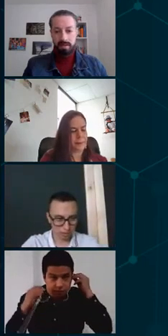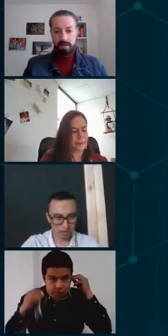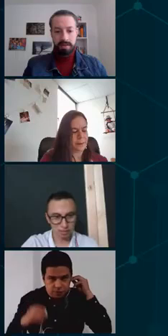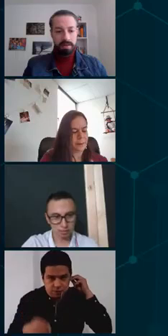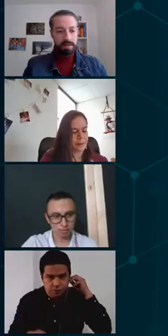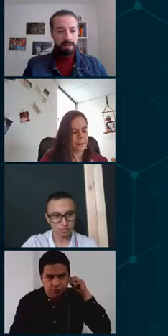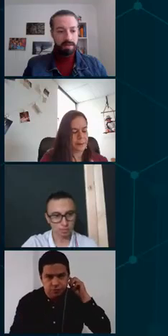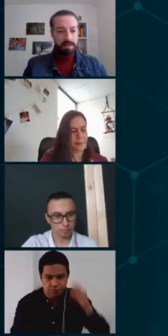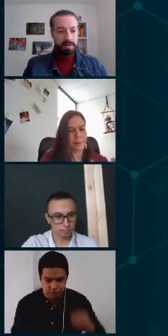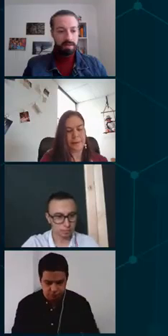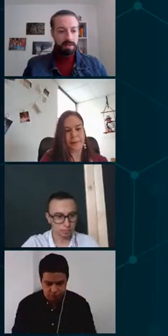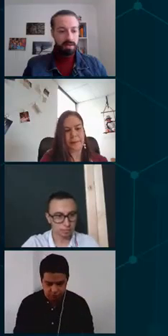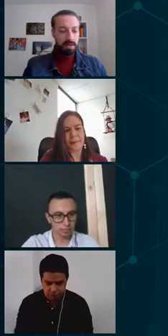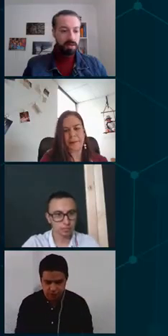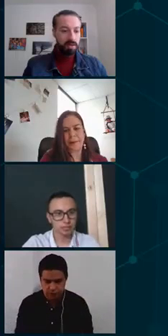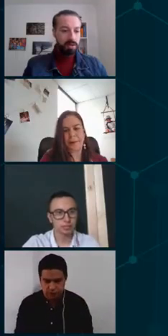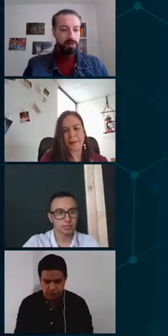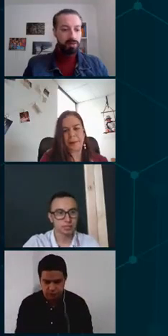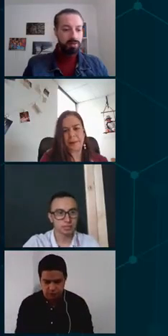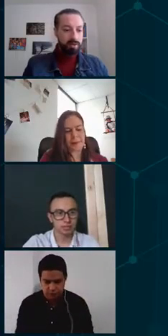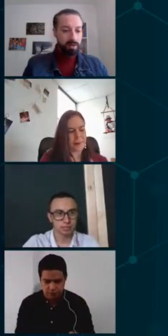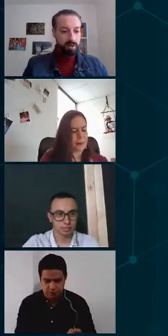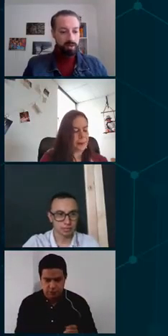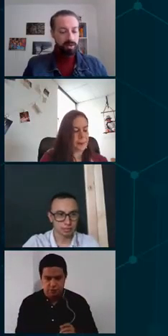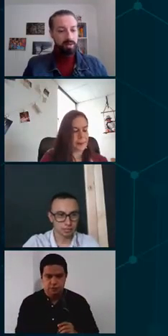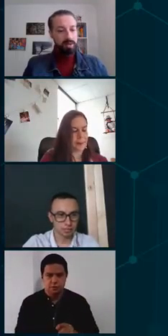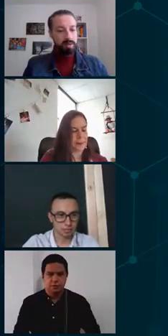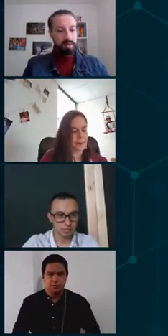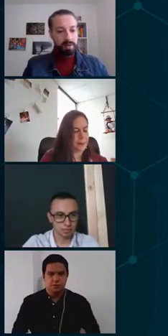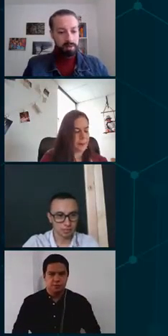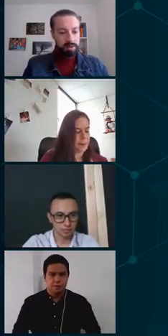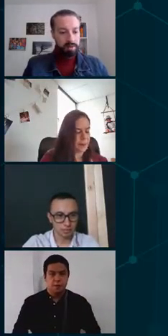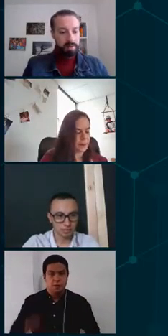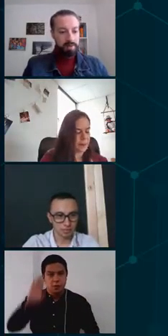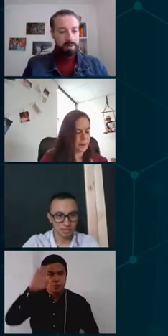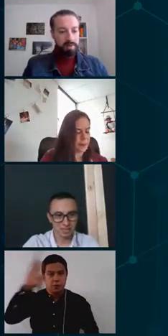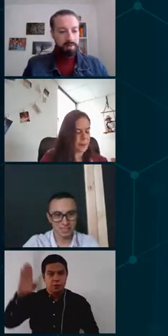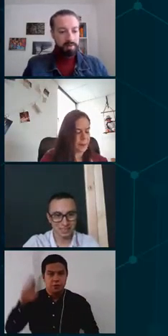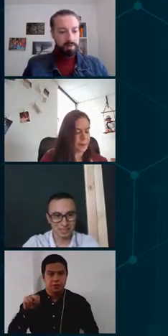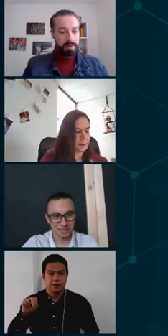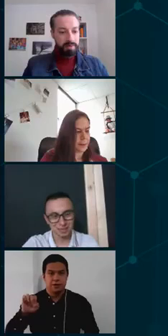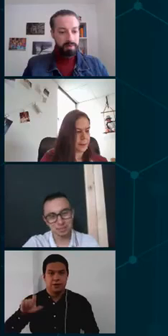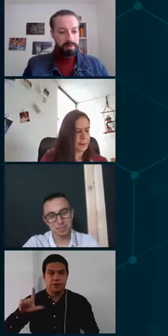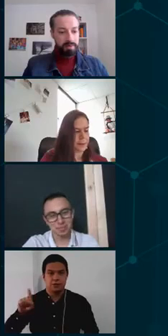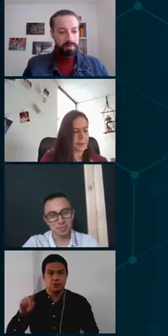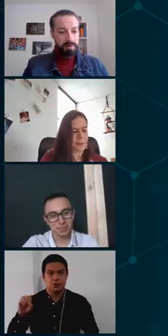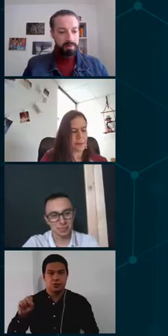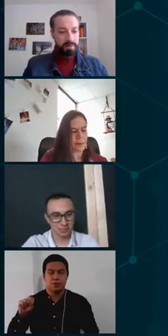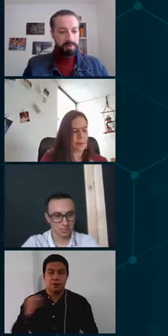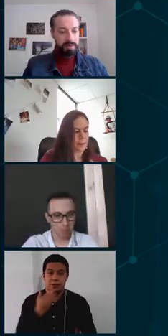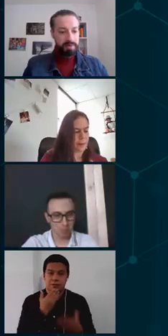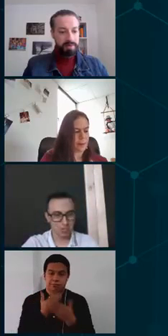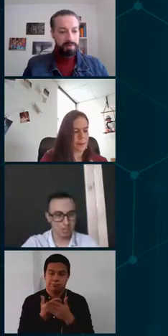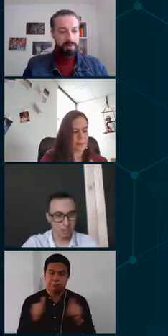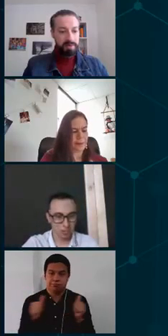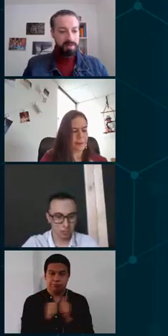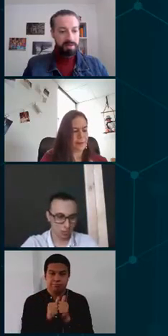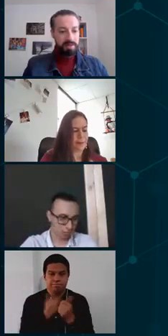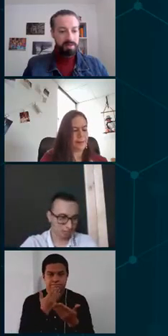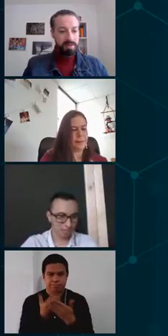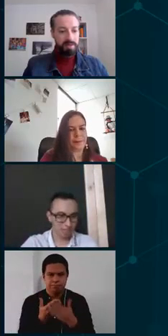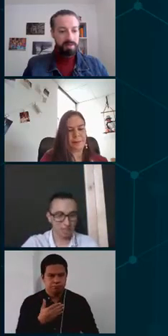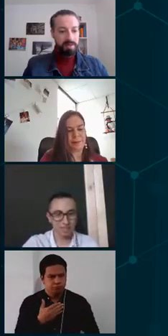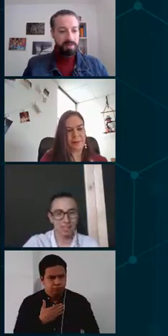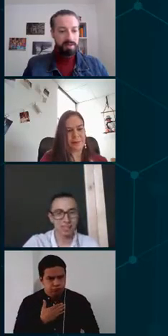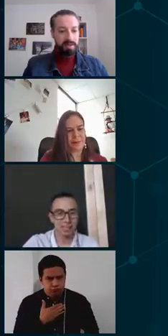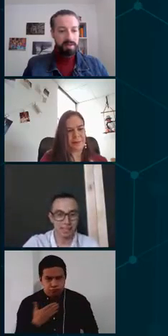Buenos días. Hola, Anderson. Muchas gracias por animarte a acompañarnos. Con muchísimo gusto. Estoy